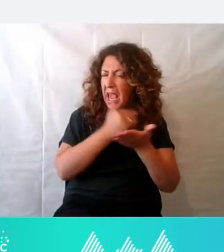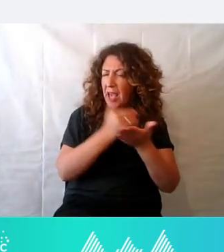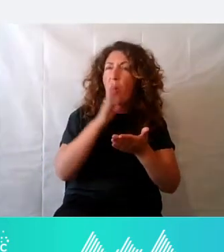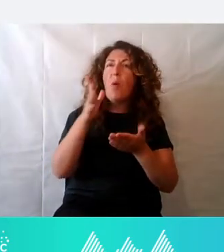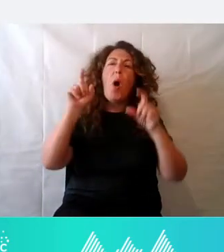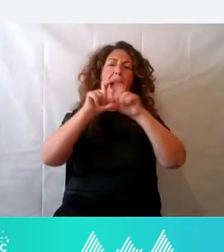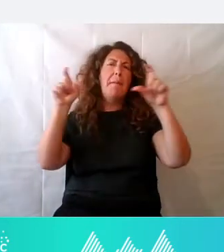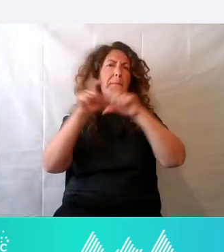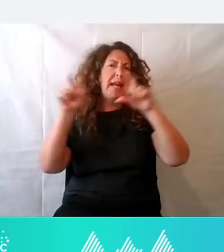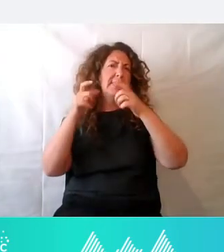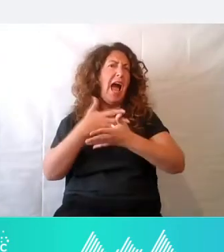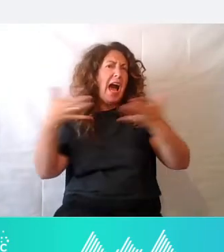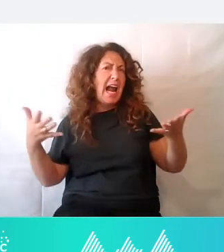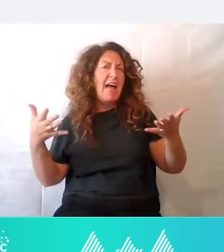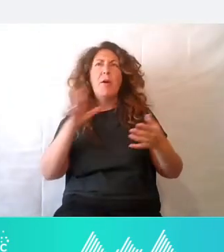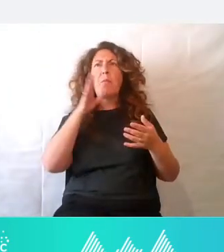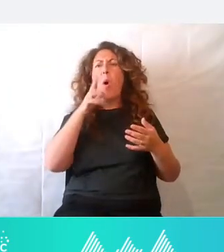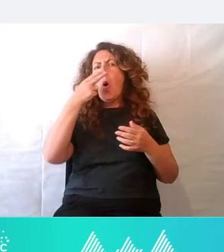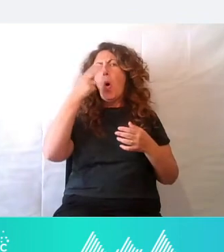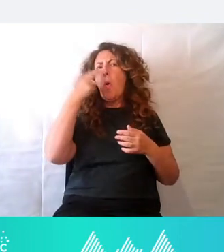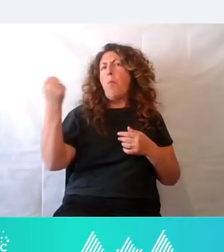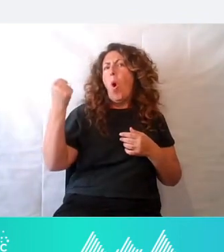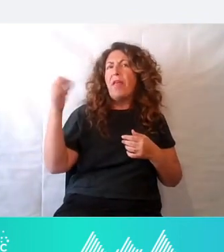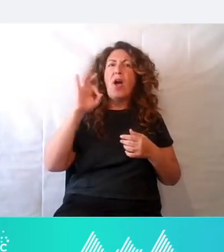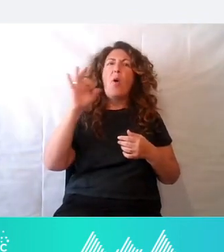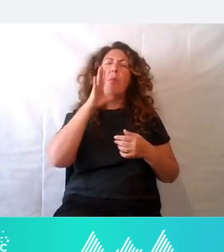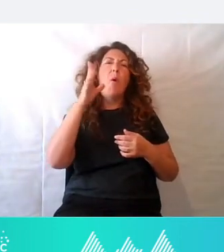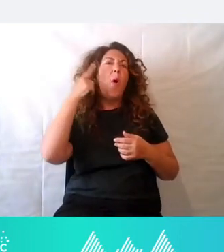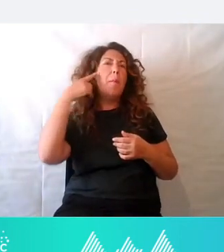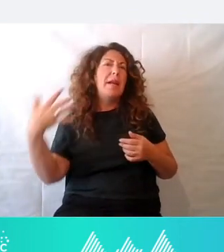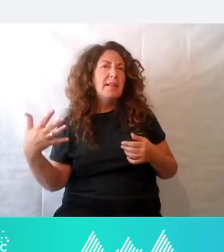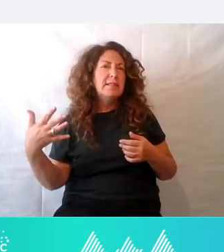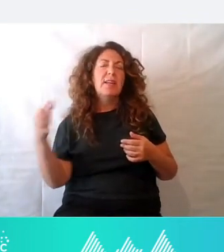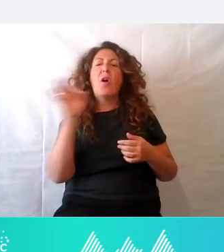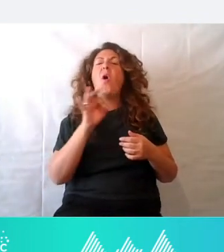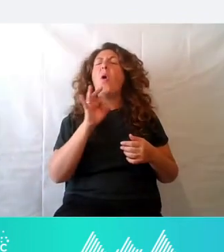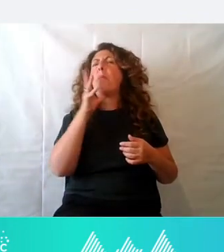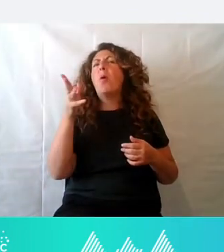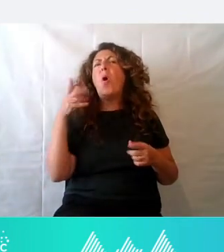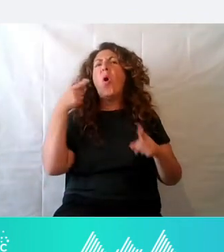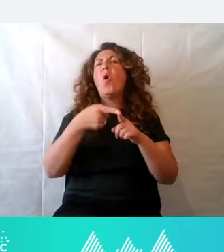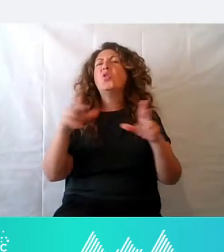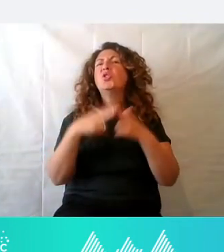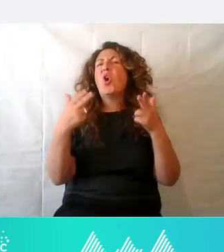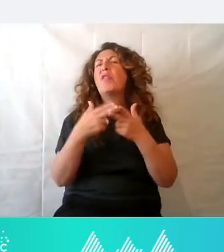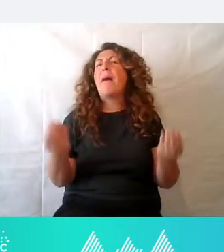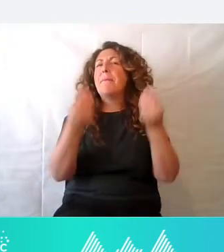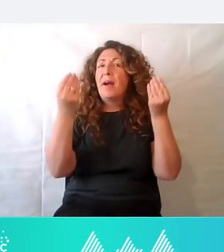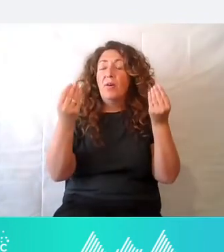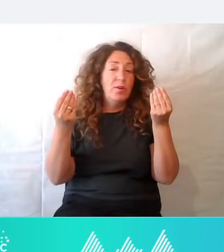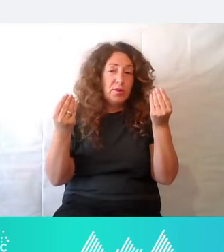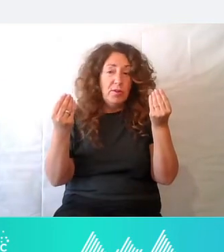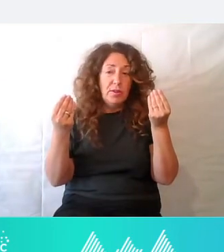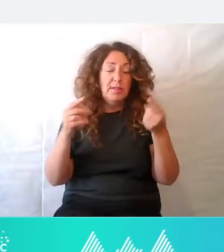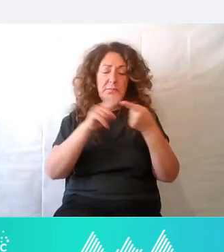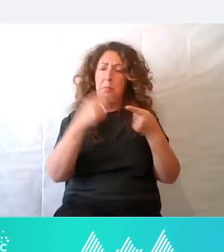más poder por conseguir más prestigio o por hacer una sociedad mejor para todos no pierde luego no tenéis que renunciar a los tres primeros ni a poder ni a